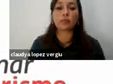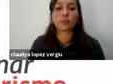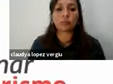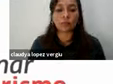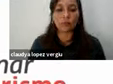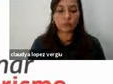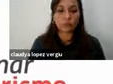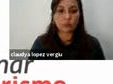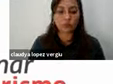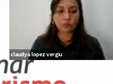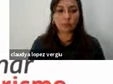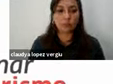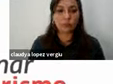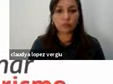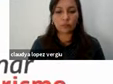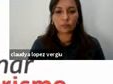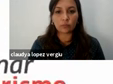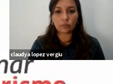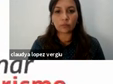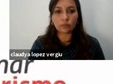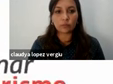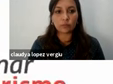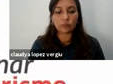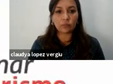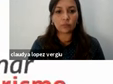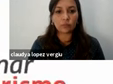comunidades altoandinas, ¿no?